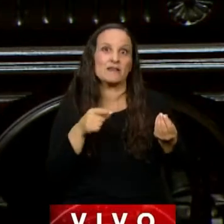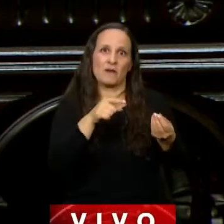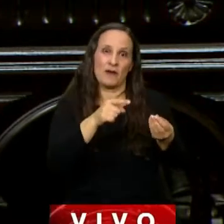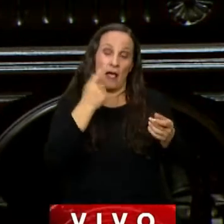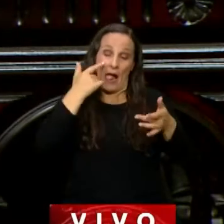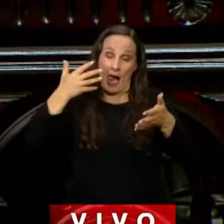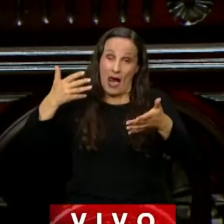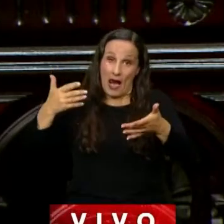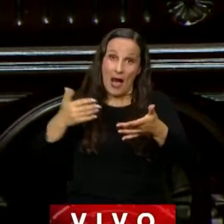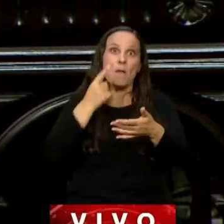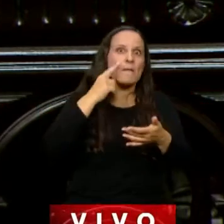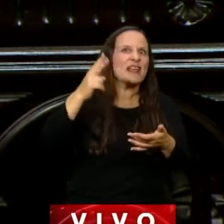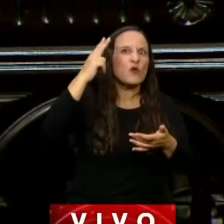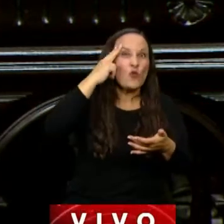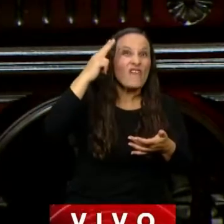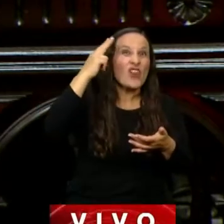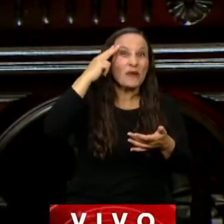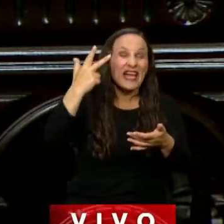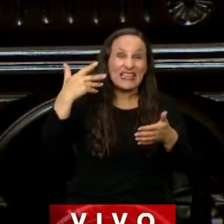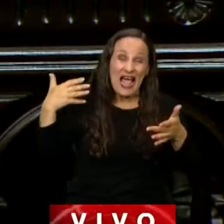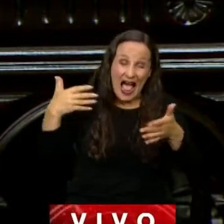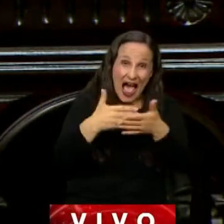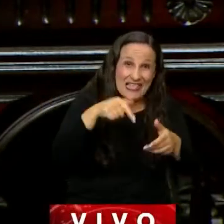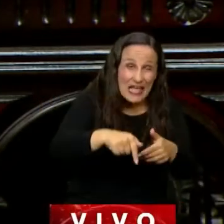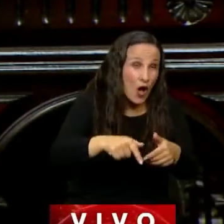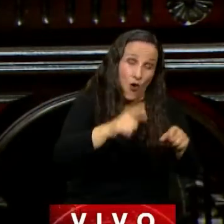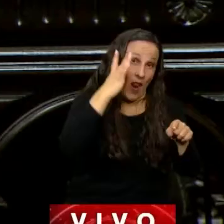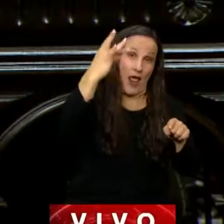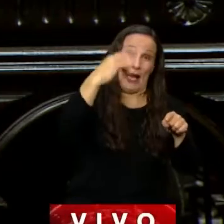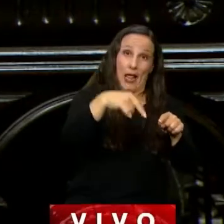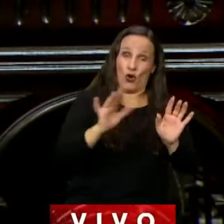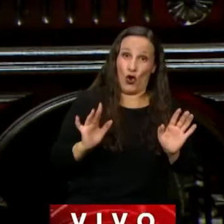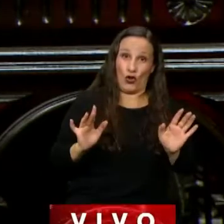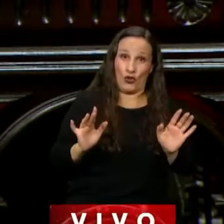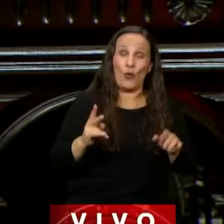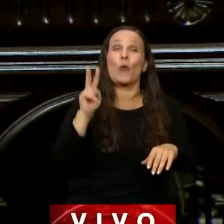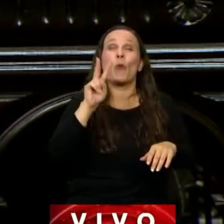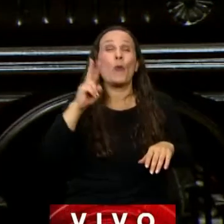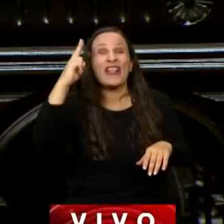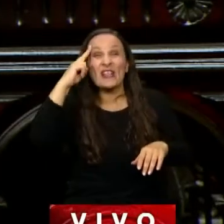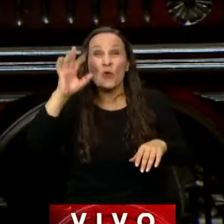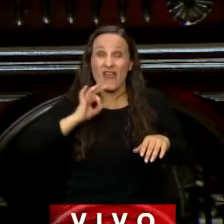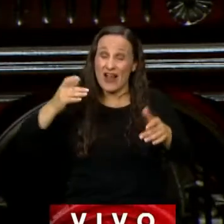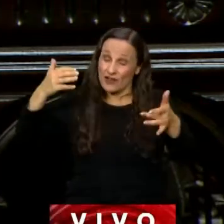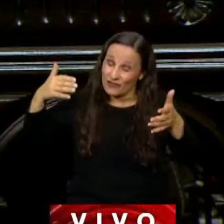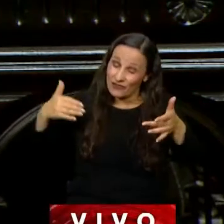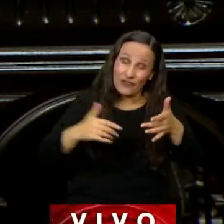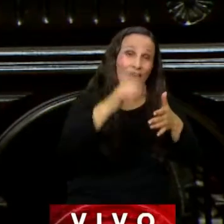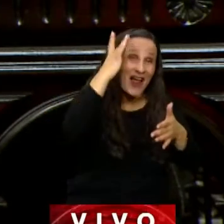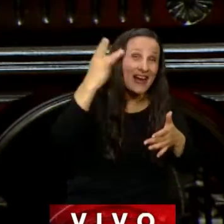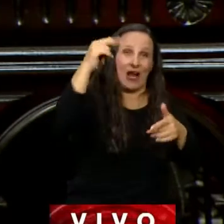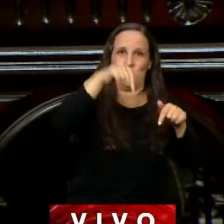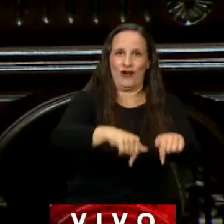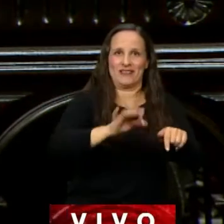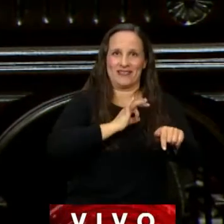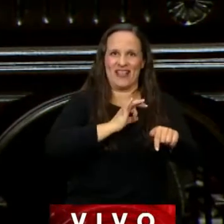mayor registro desde 1993, es decir, es la más alta en los últimos 29 años, de acuerdo